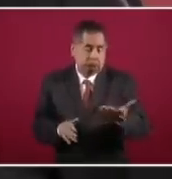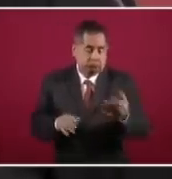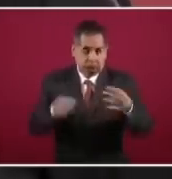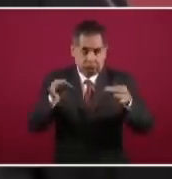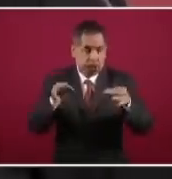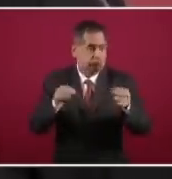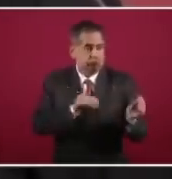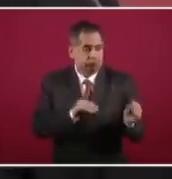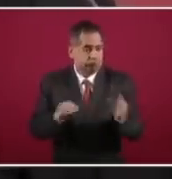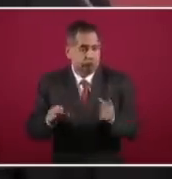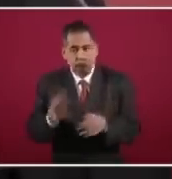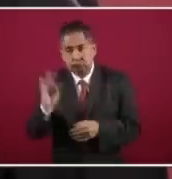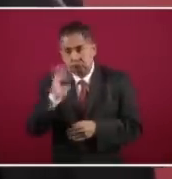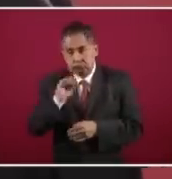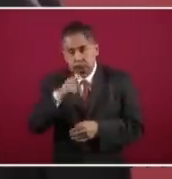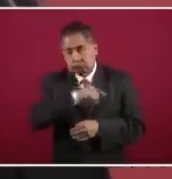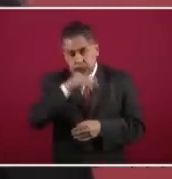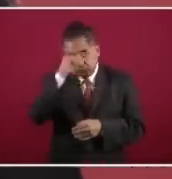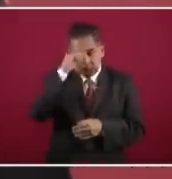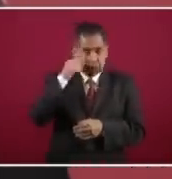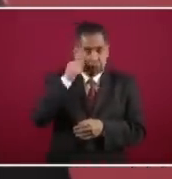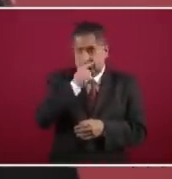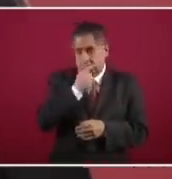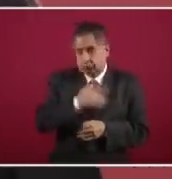y si ellos lo consideran,